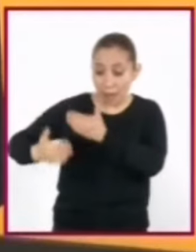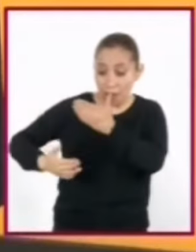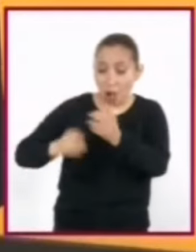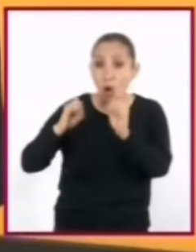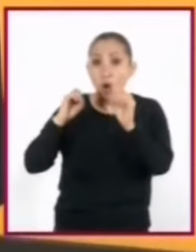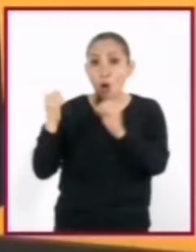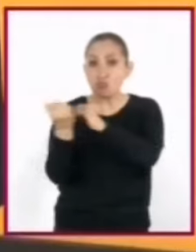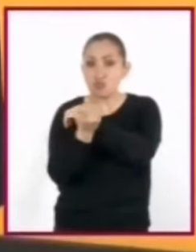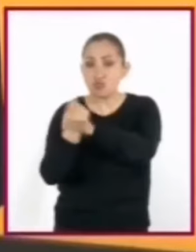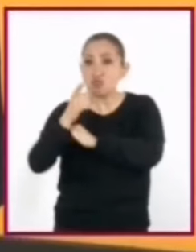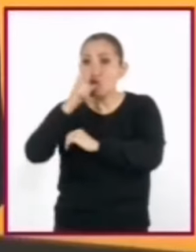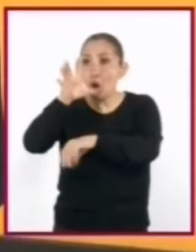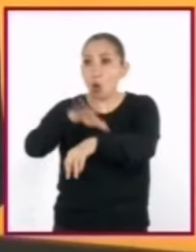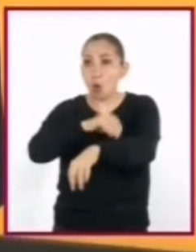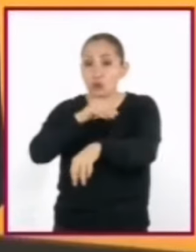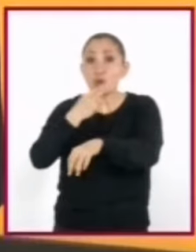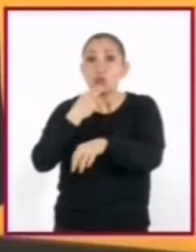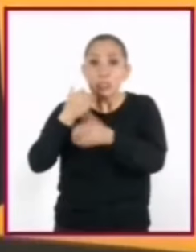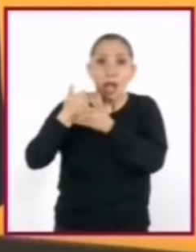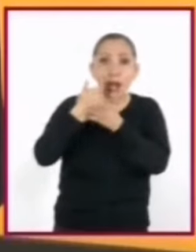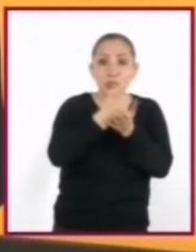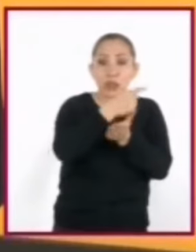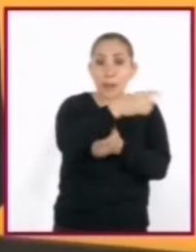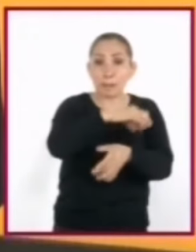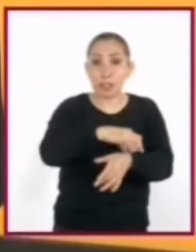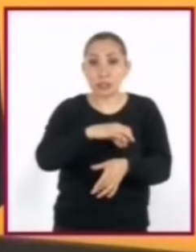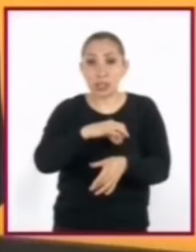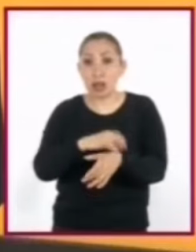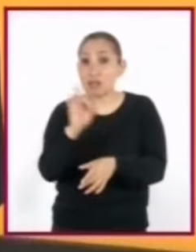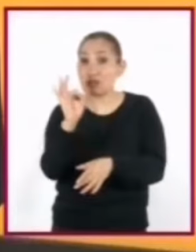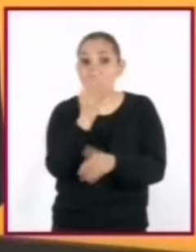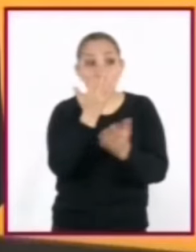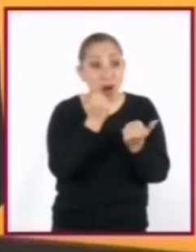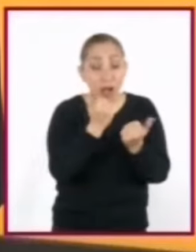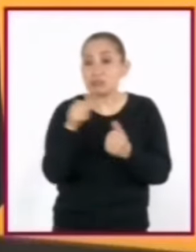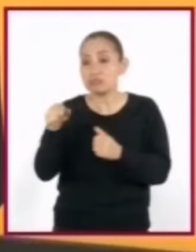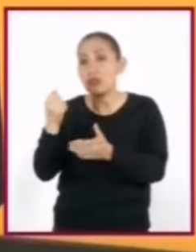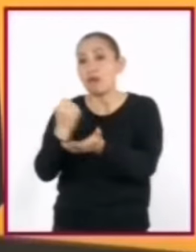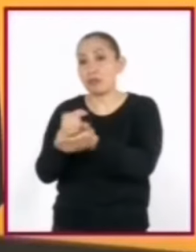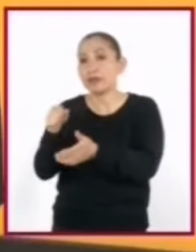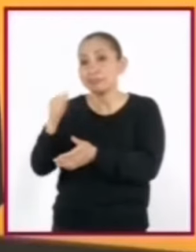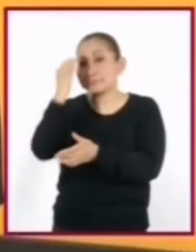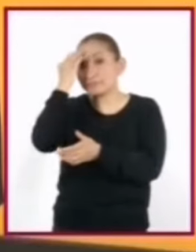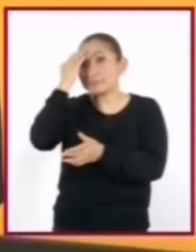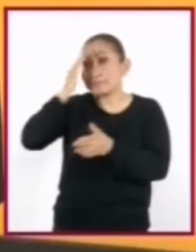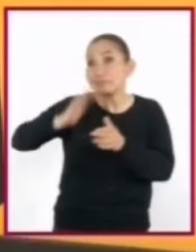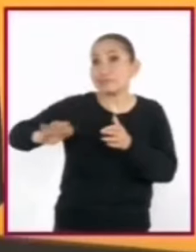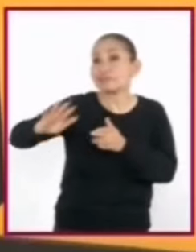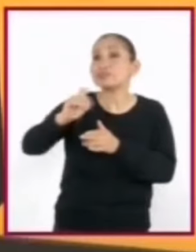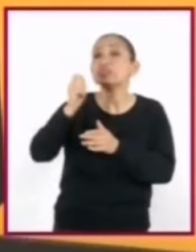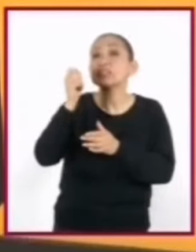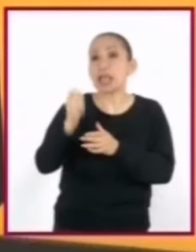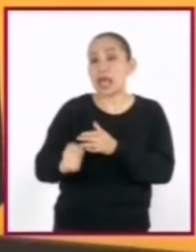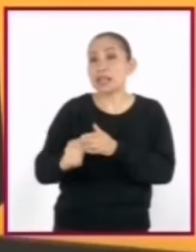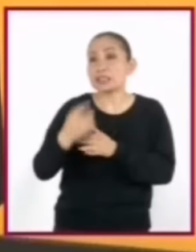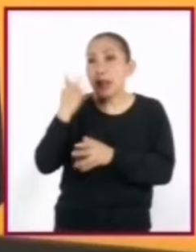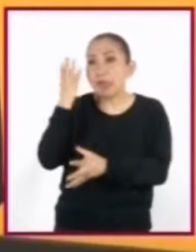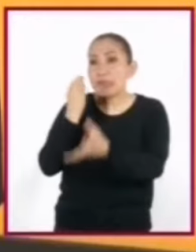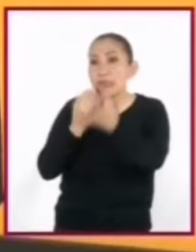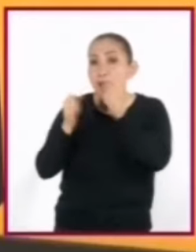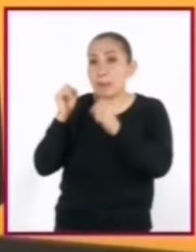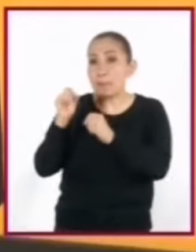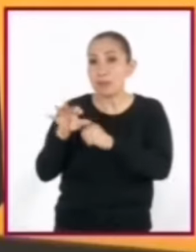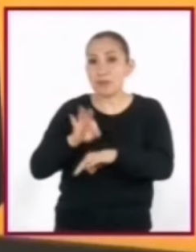o electrónica utilizada en la medicina no existiría sin el conocimiento del universo que hemos adquirido